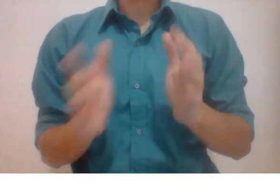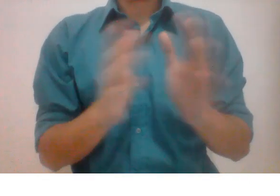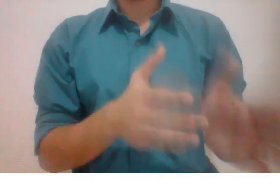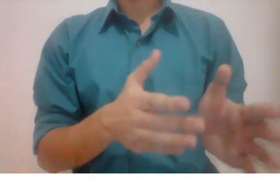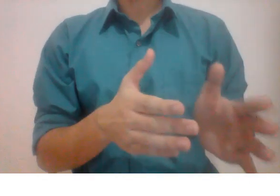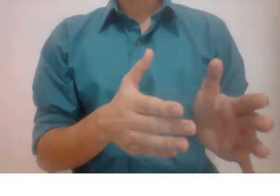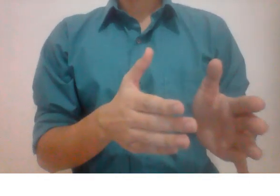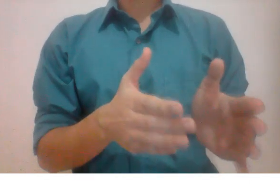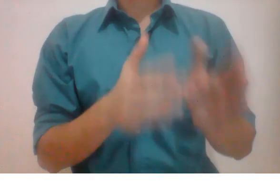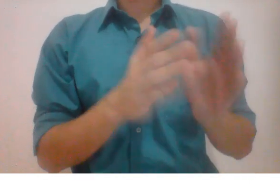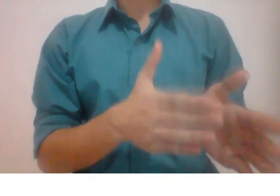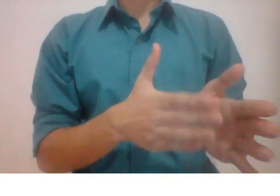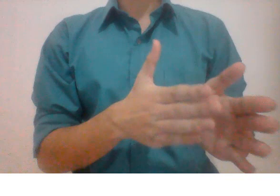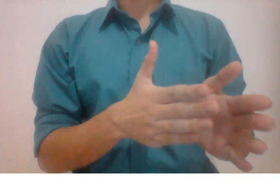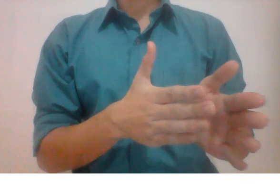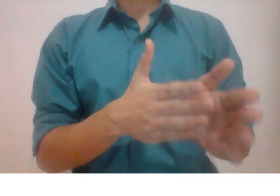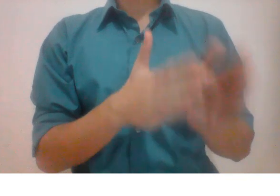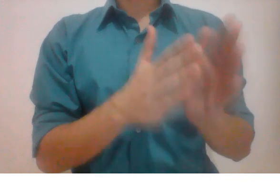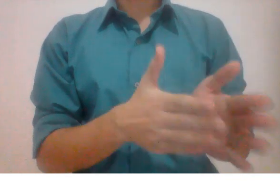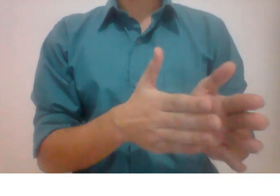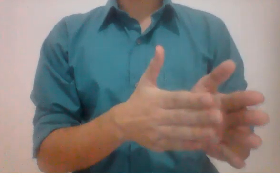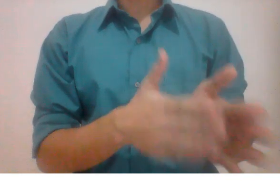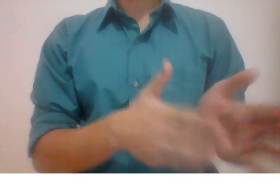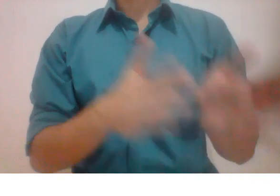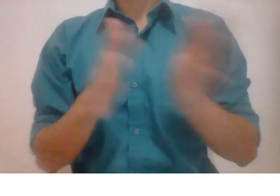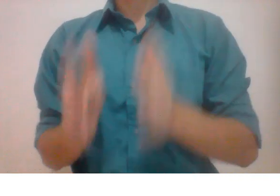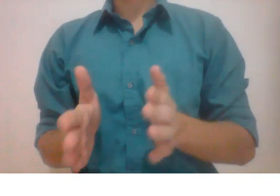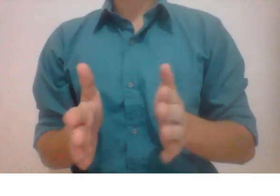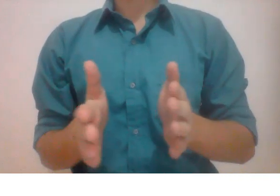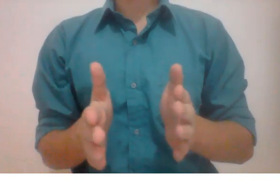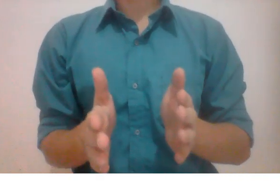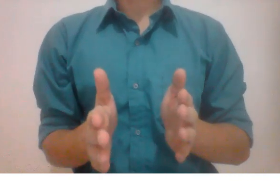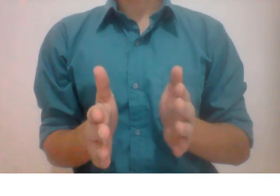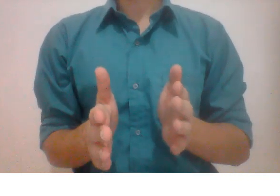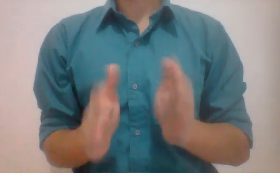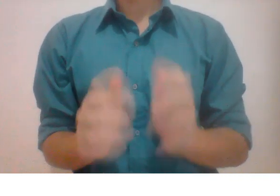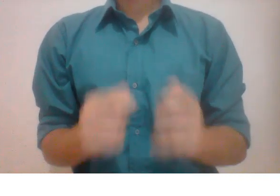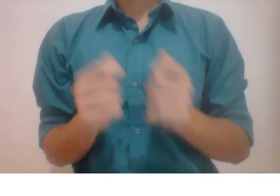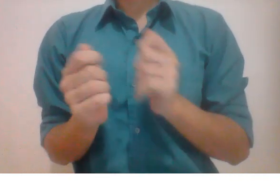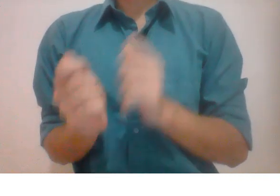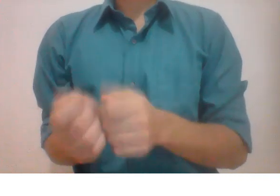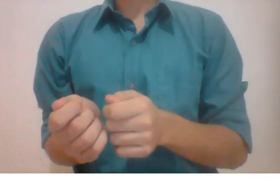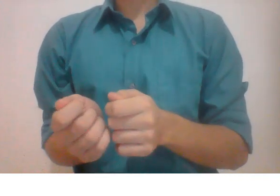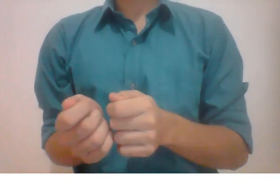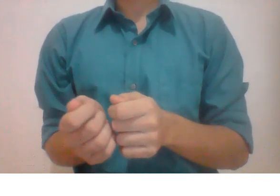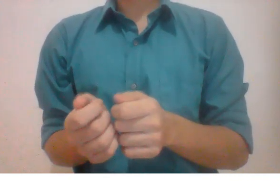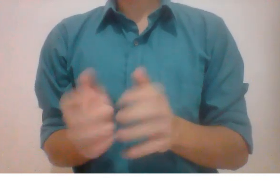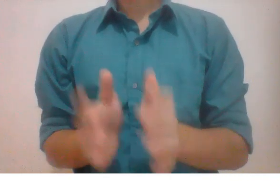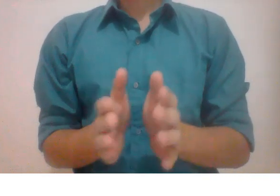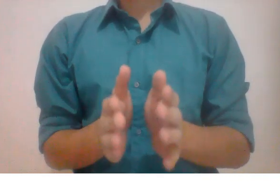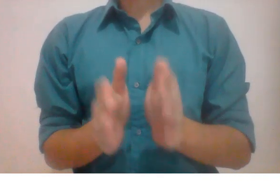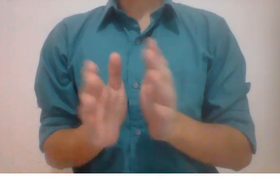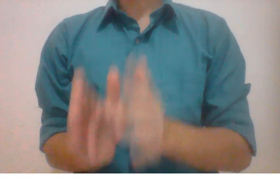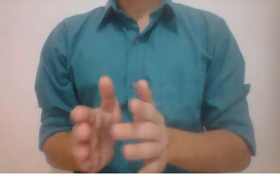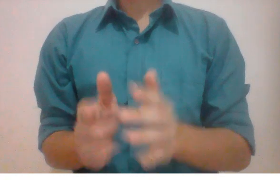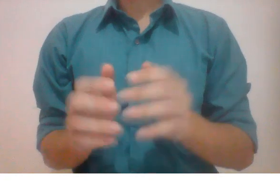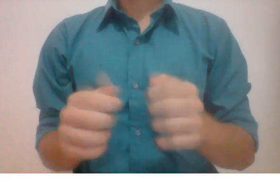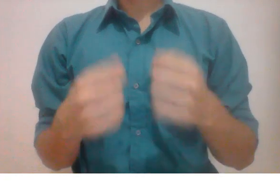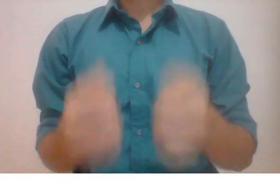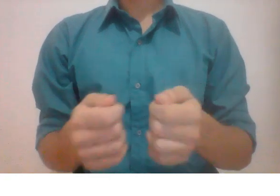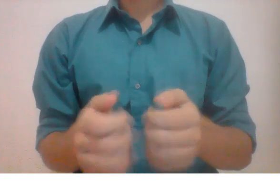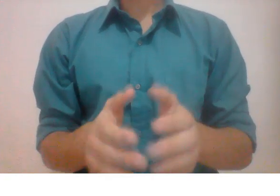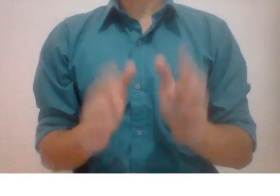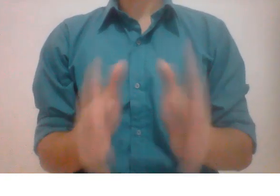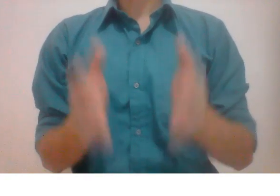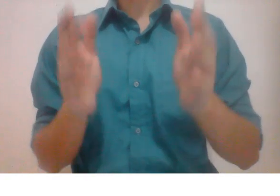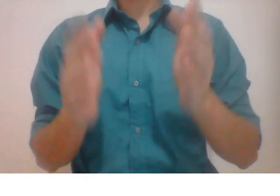otorgando por parte de los corruptos de Lozoya y además de los personajes que estaban con él. Pero lo más preocupante es que recordemos que